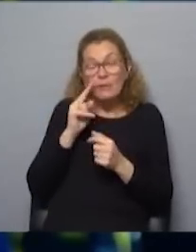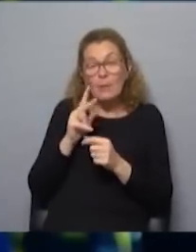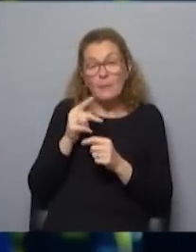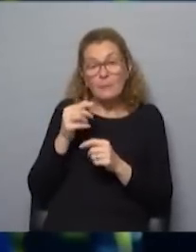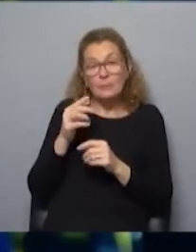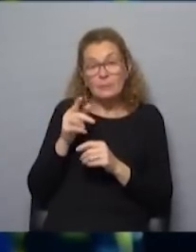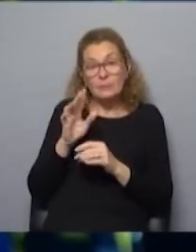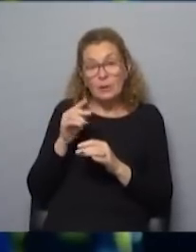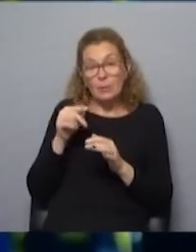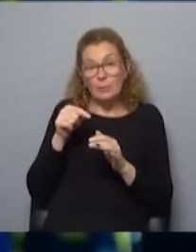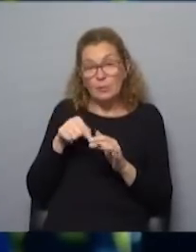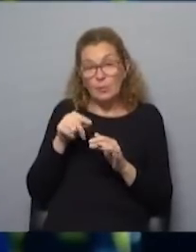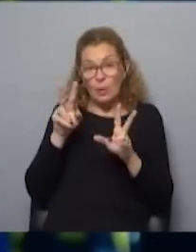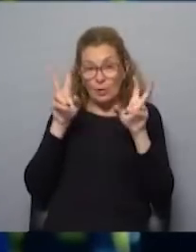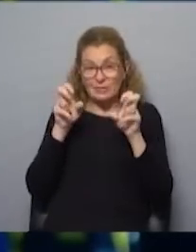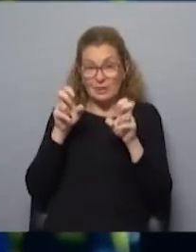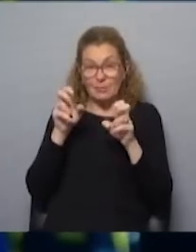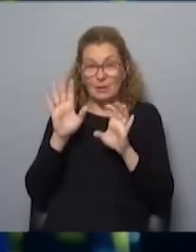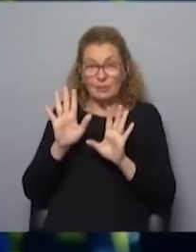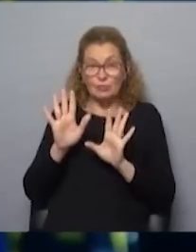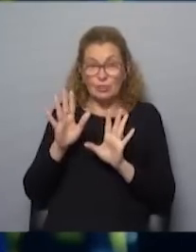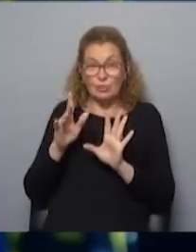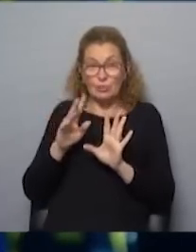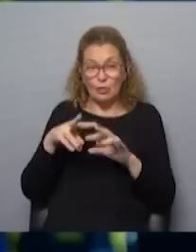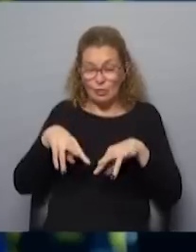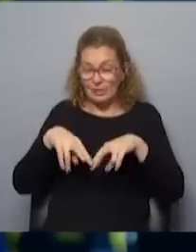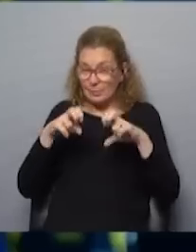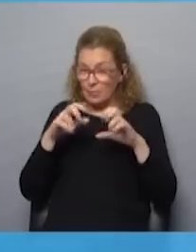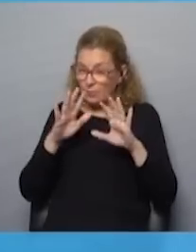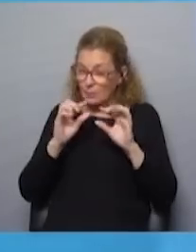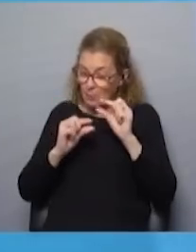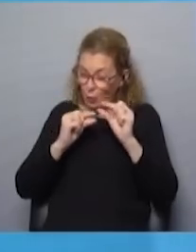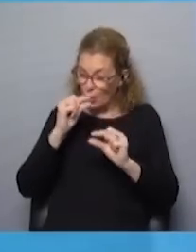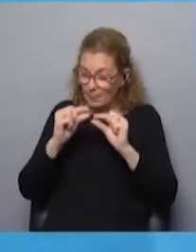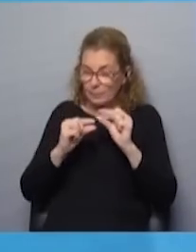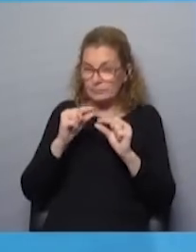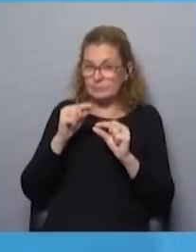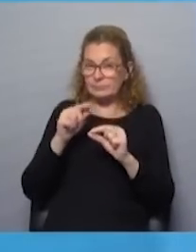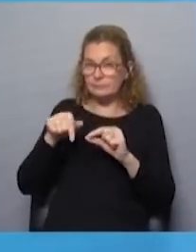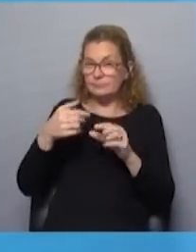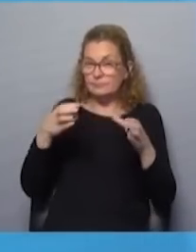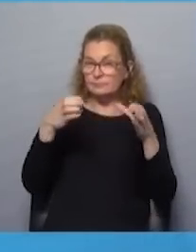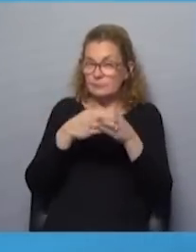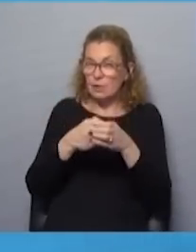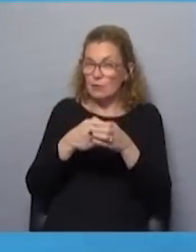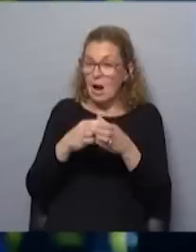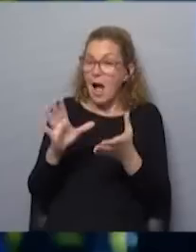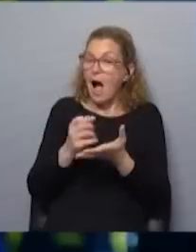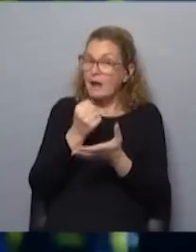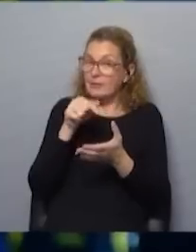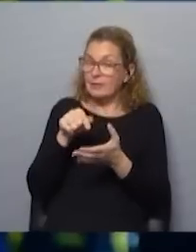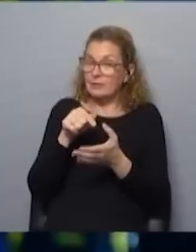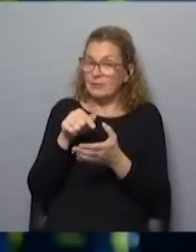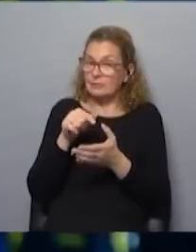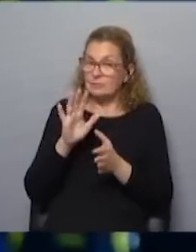no andar sobre sobre un tema que no lo examinado con termina otro tema es si no hay algún tribunal internacional toma este caso también por ese monto no